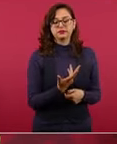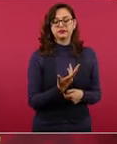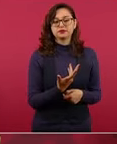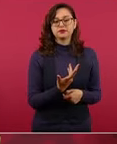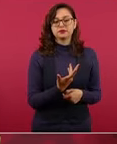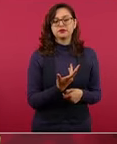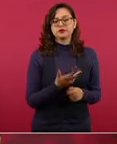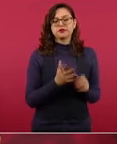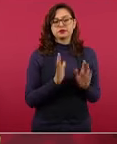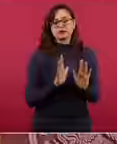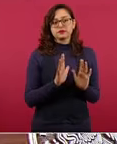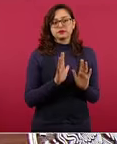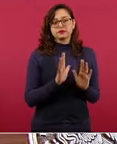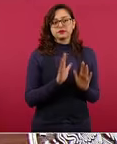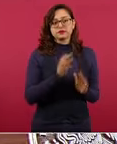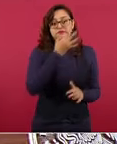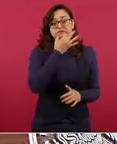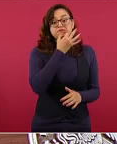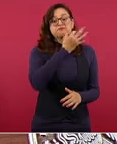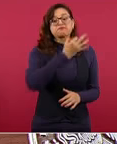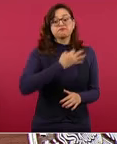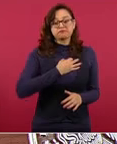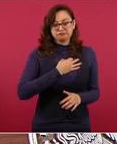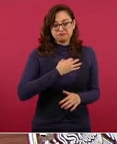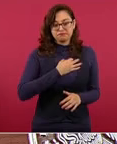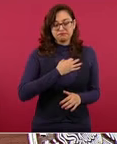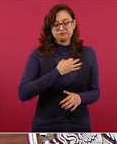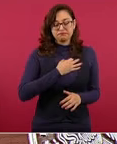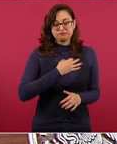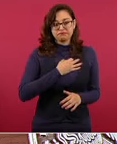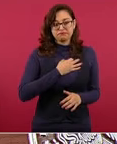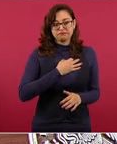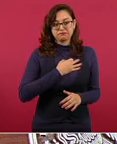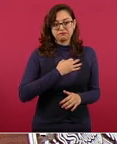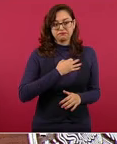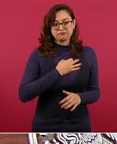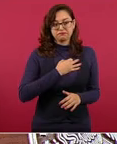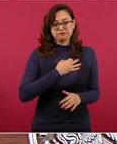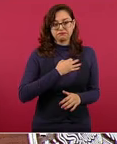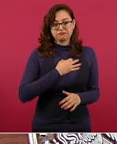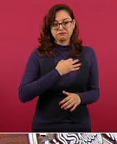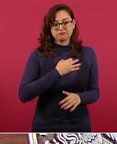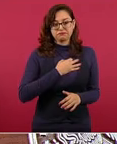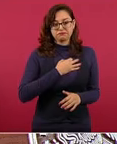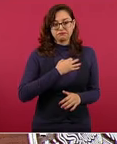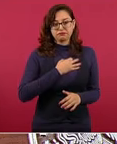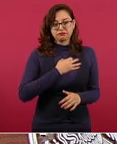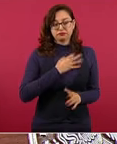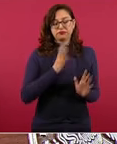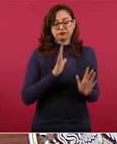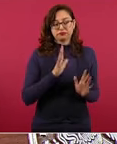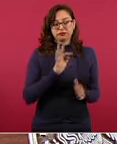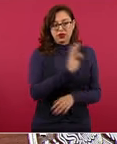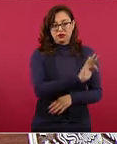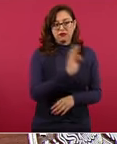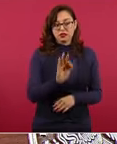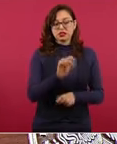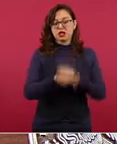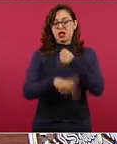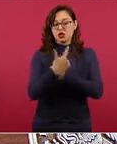y ya nos avisaron que quisieran y el encuentro fuese el día 12